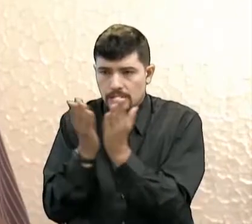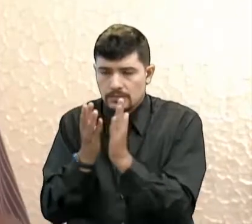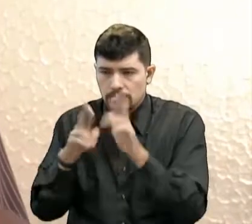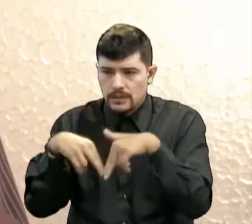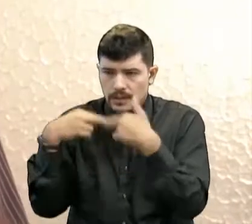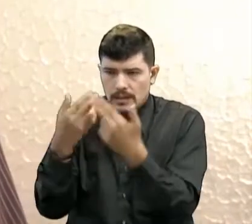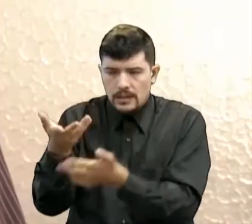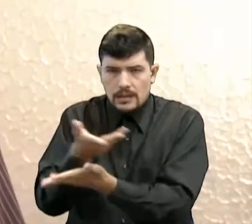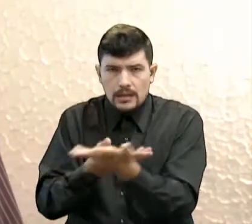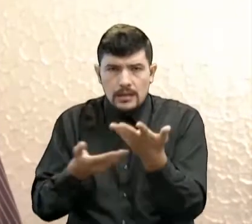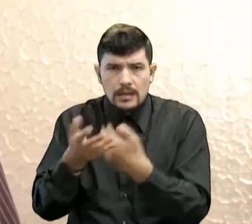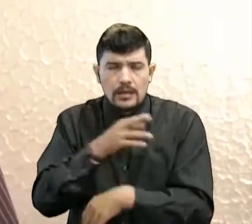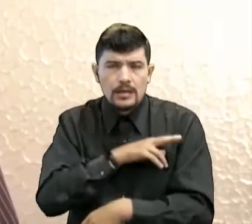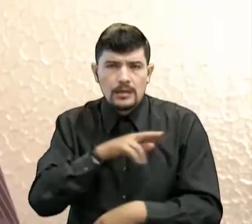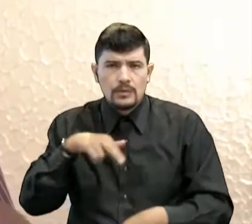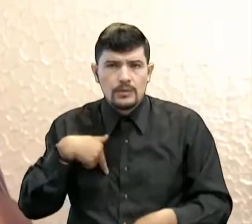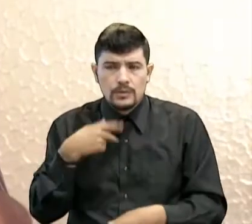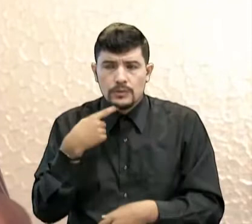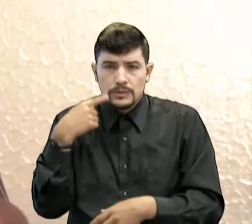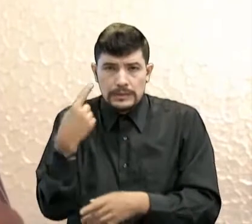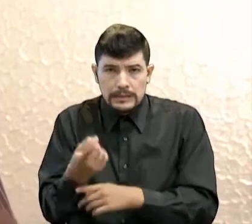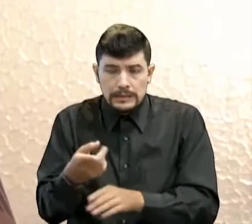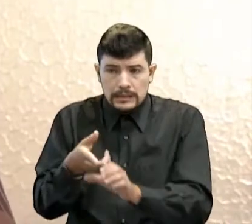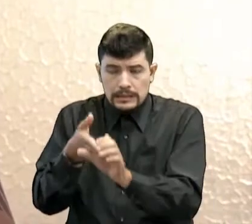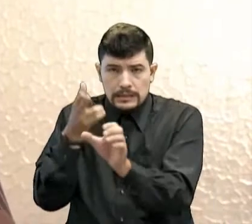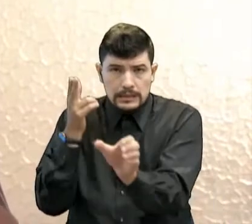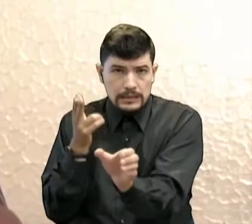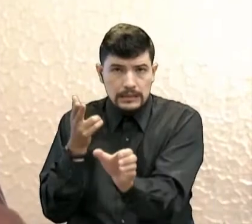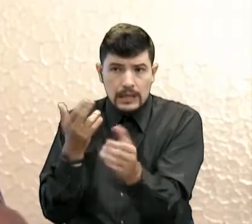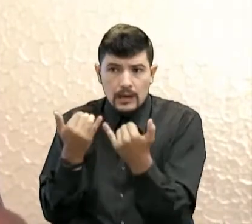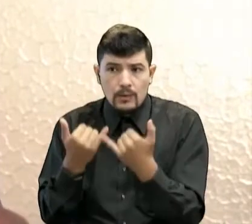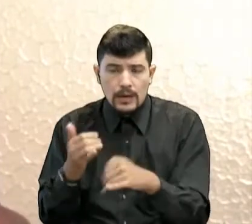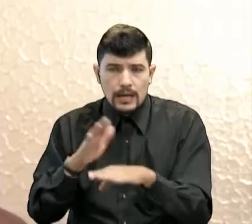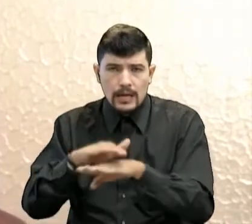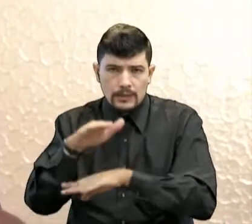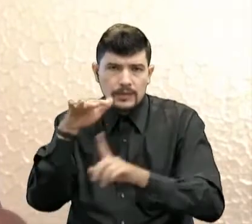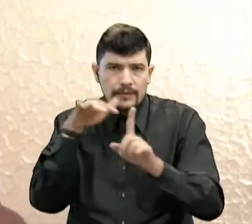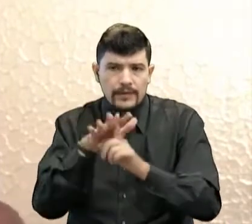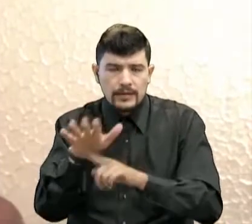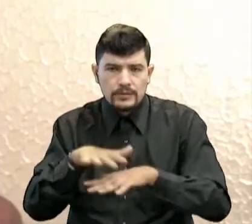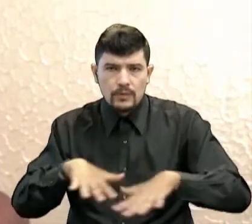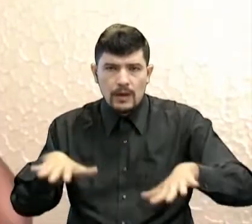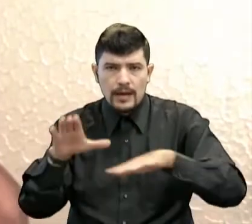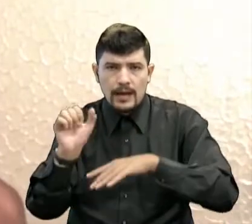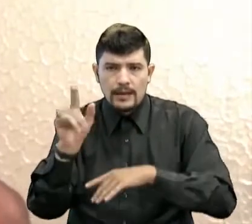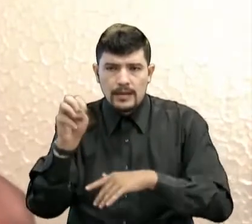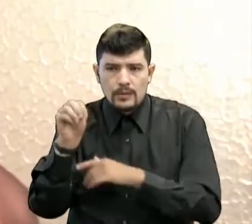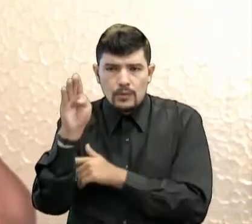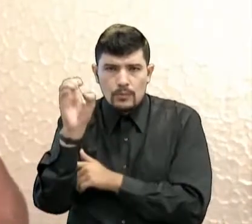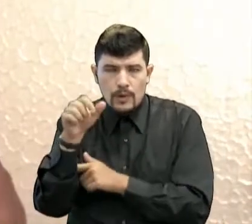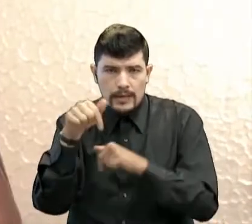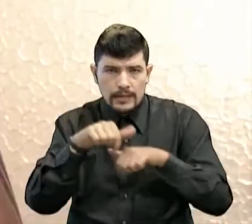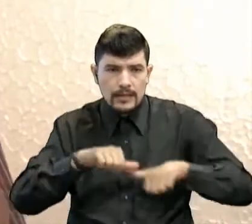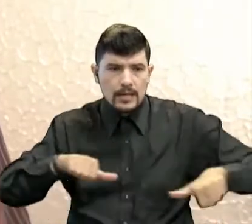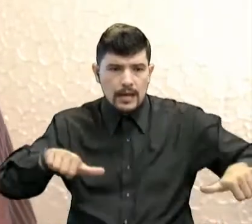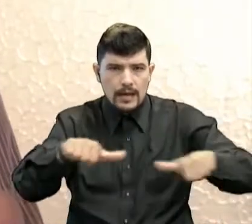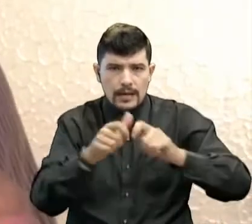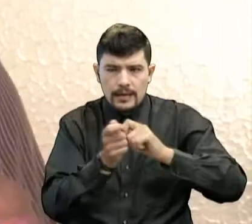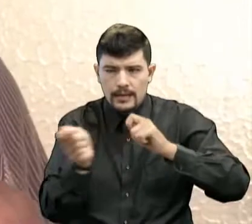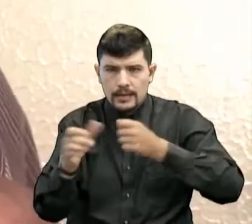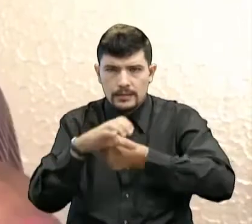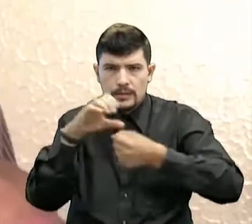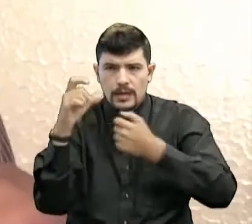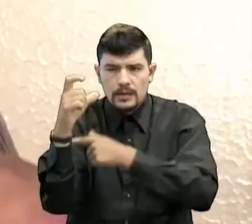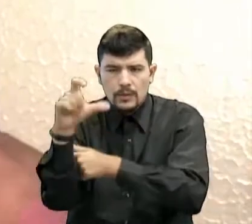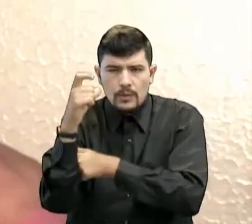decir que la gran movilidad tiene, digamos, efectos en la zona del Catatumbo, en el área fronteriza, que es donde